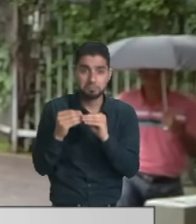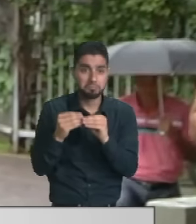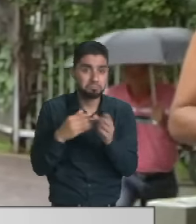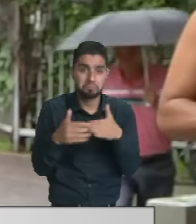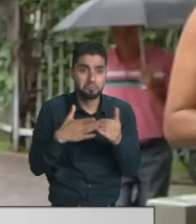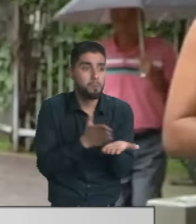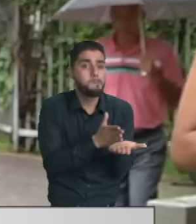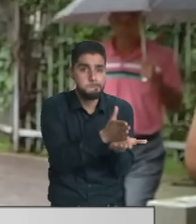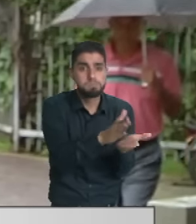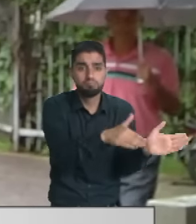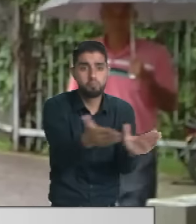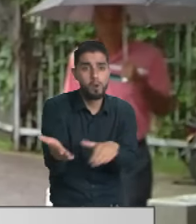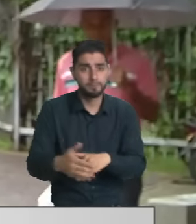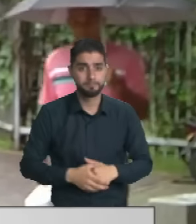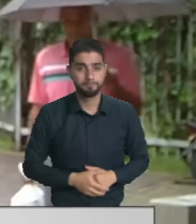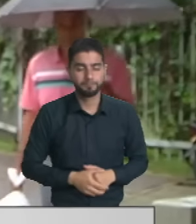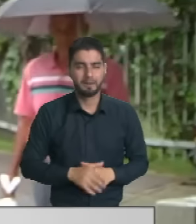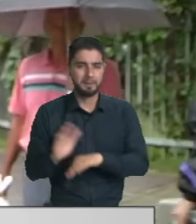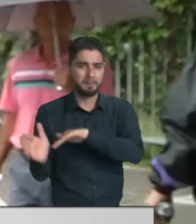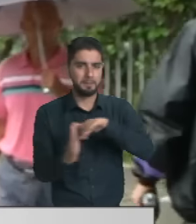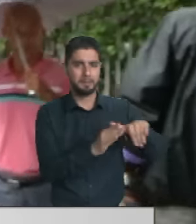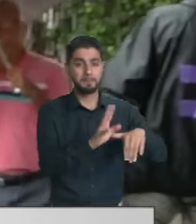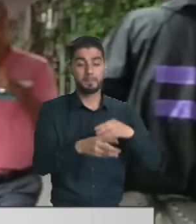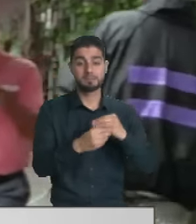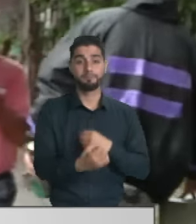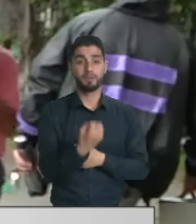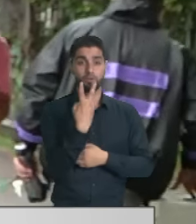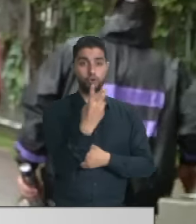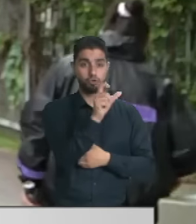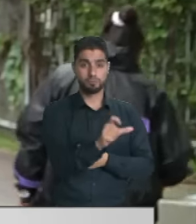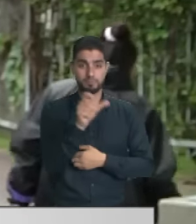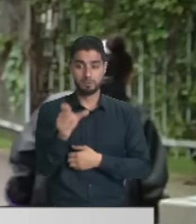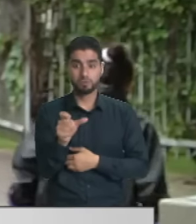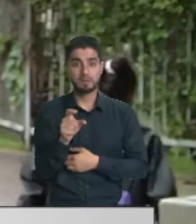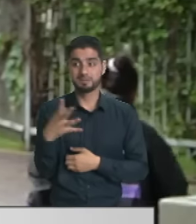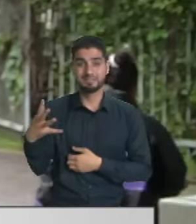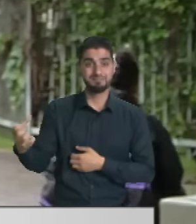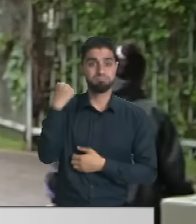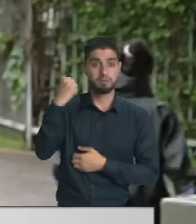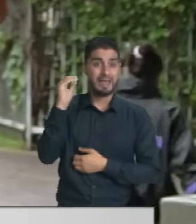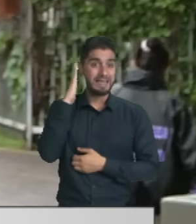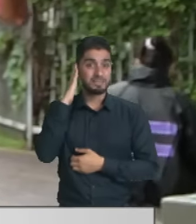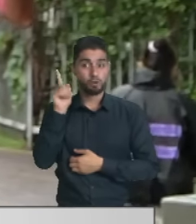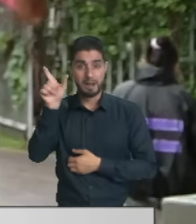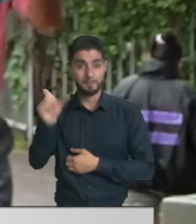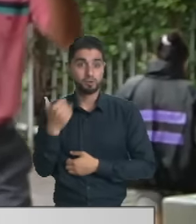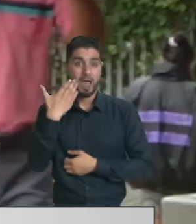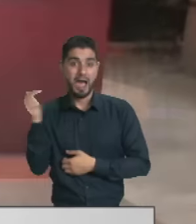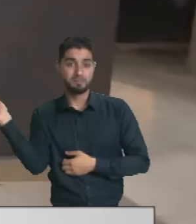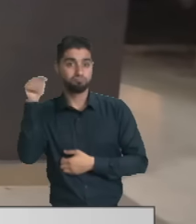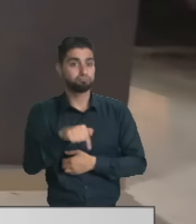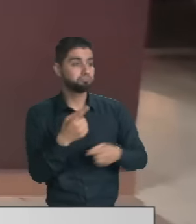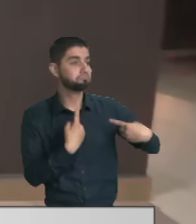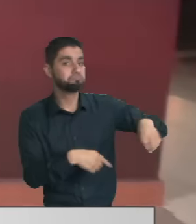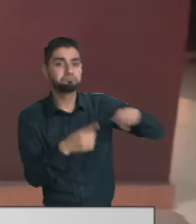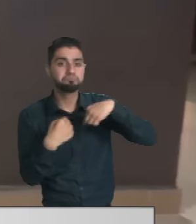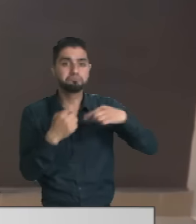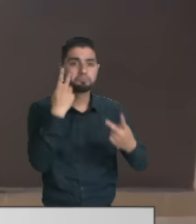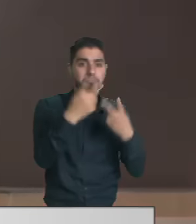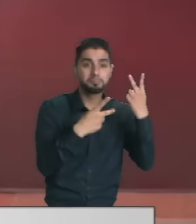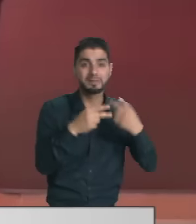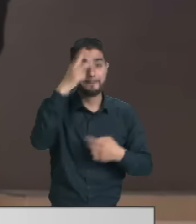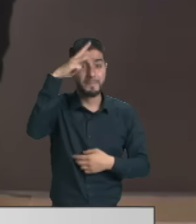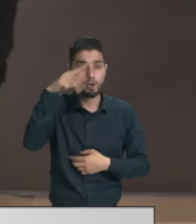fueron capturados 2 delincuentes por hurtarle su teléfono celular a una turista mexicana.